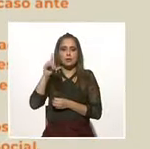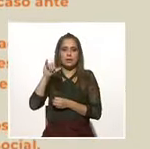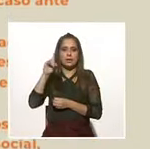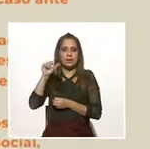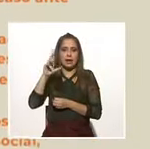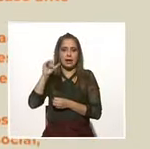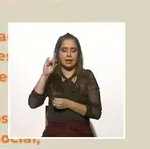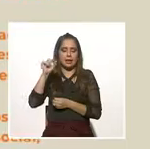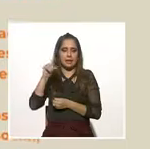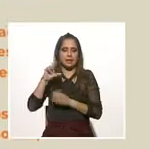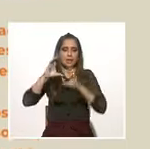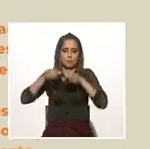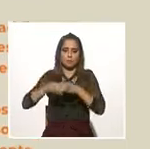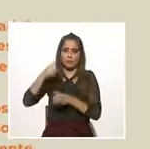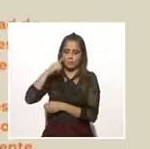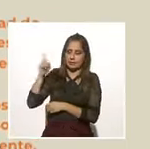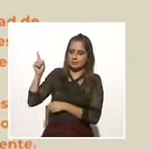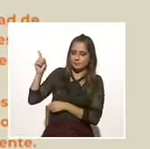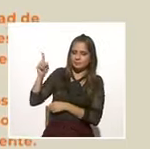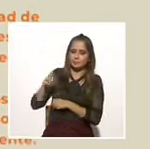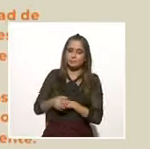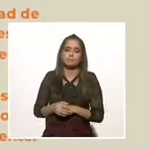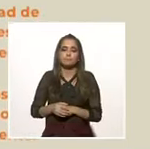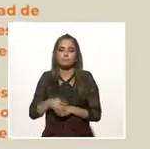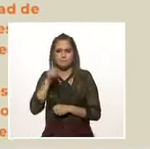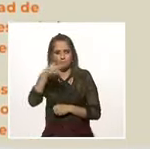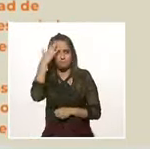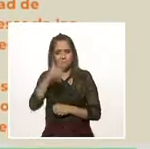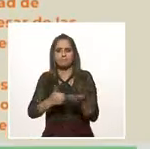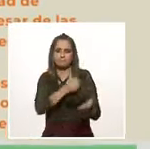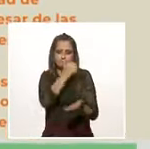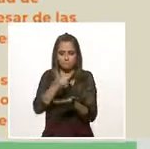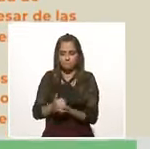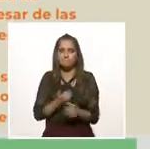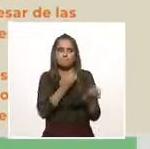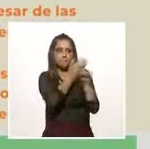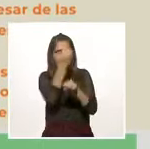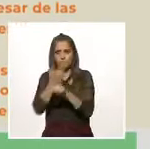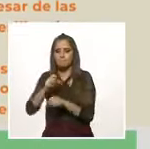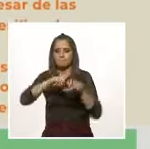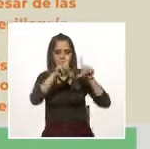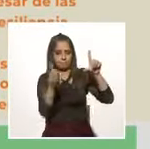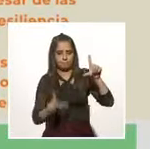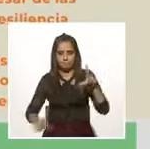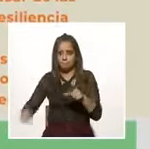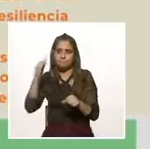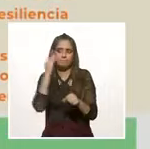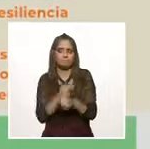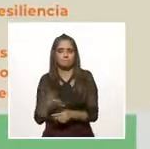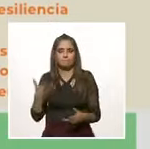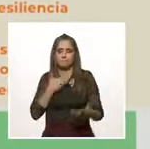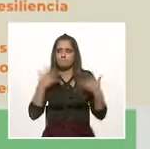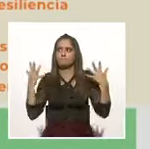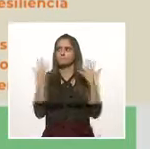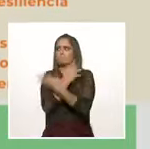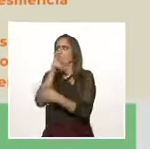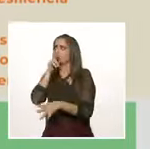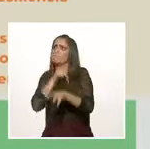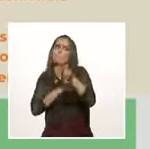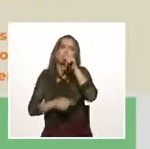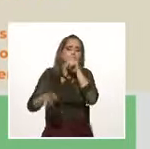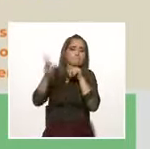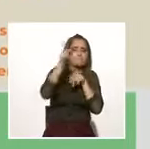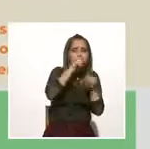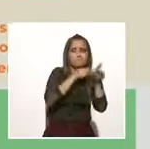comunidad. Actualmente podemos decir que nuestras ciudades, estados y país se encuentran dentro de un shock agudo, ¿no? Entonces las ciudades